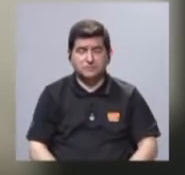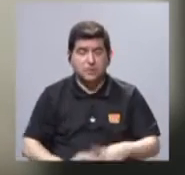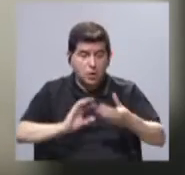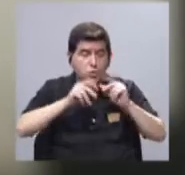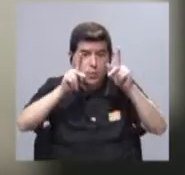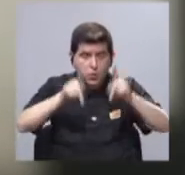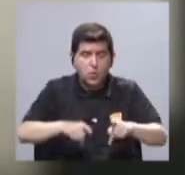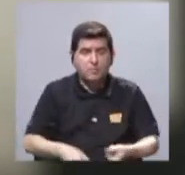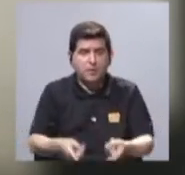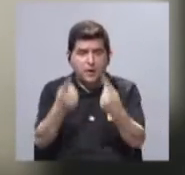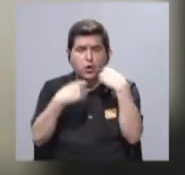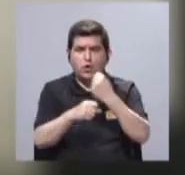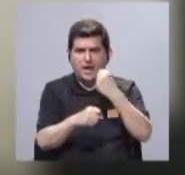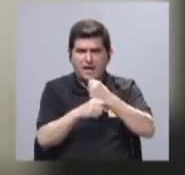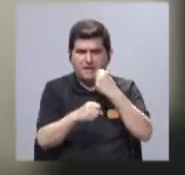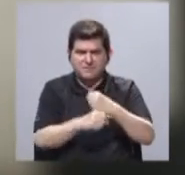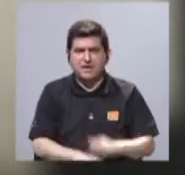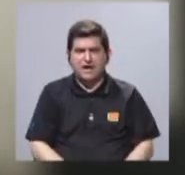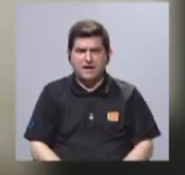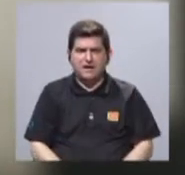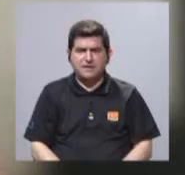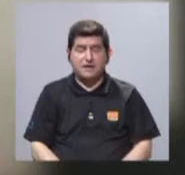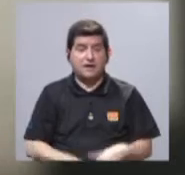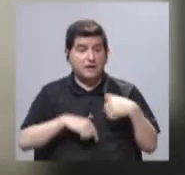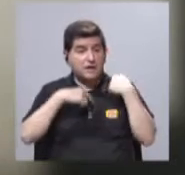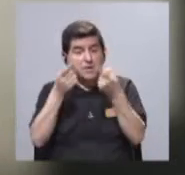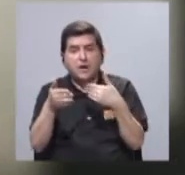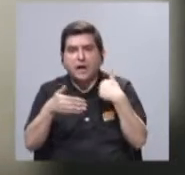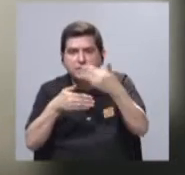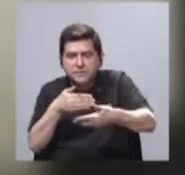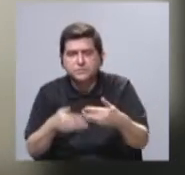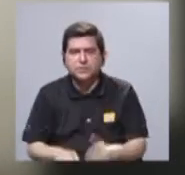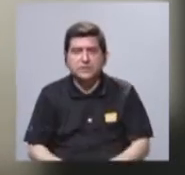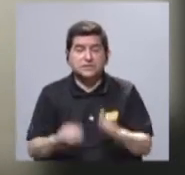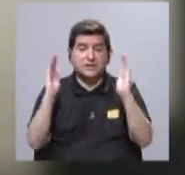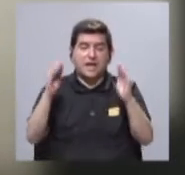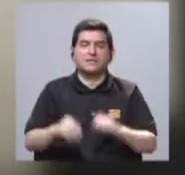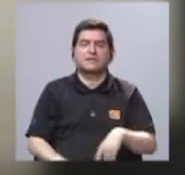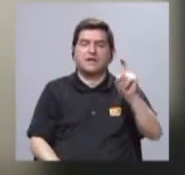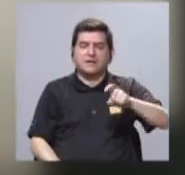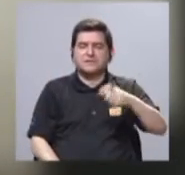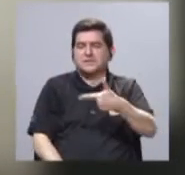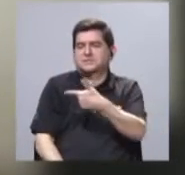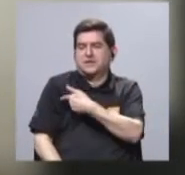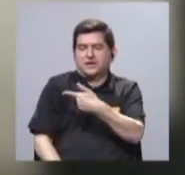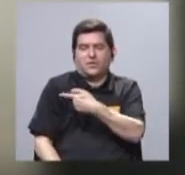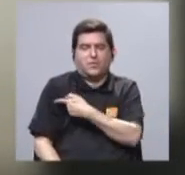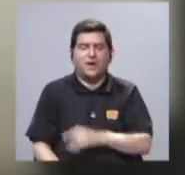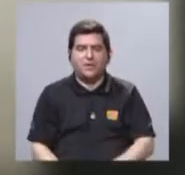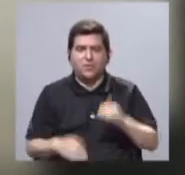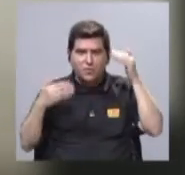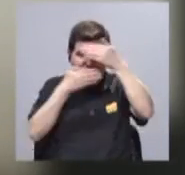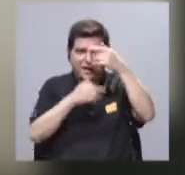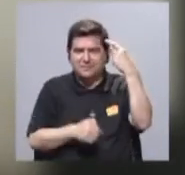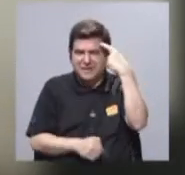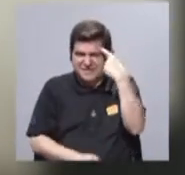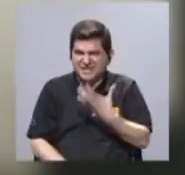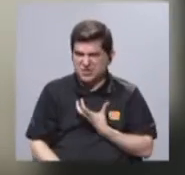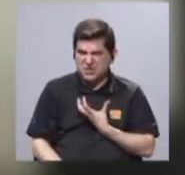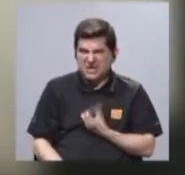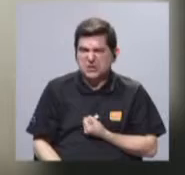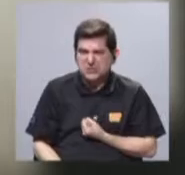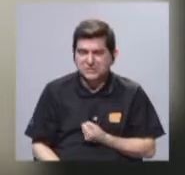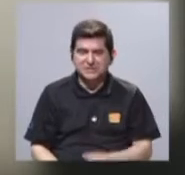volumen de personas que vienen a trabajar que van allí que van es enorme y hay que vacunar marruecos como de forma egoísta